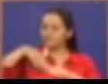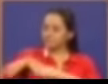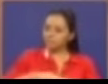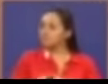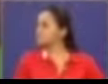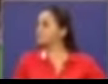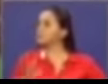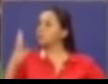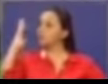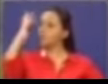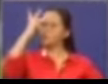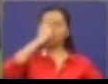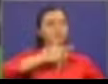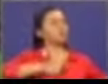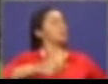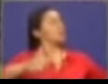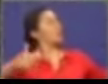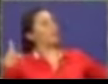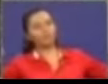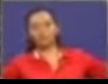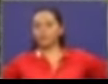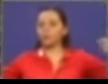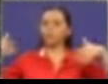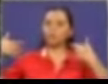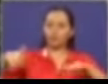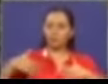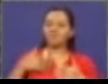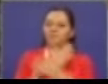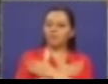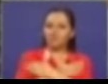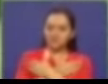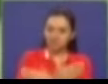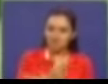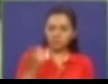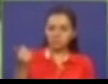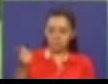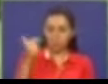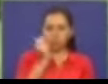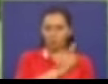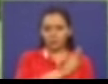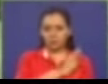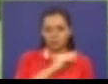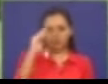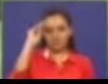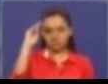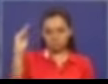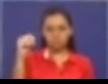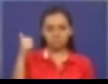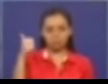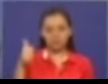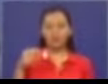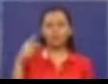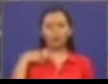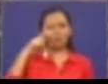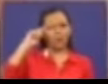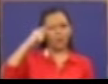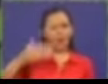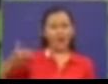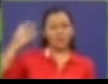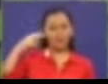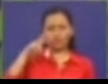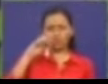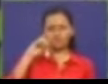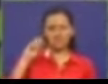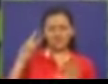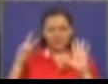invernaderos gigantescos, los más modernos de América Latina. Y yo me acuerdo que en el 2007 visité un